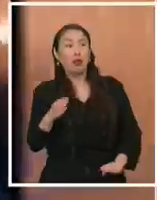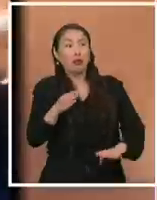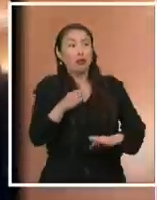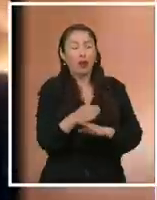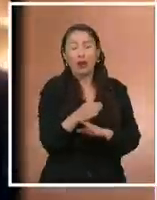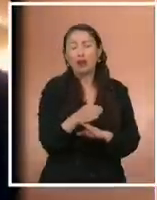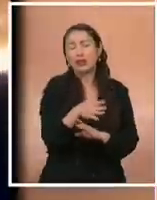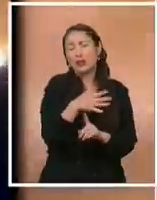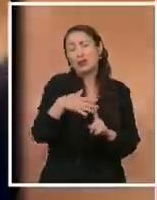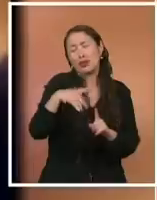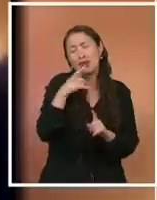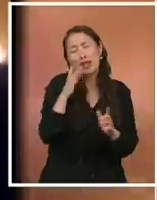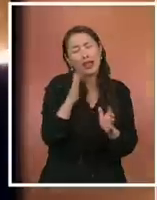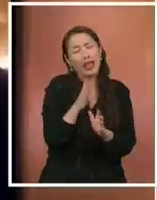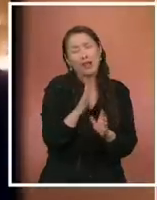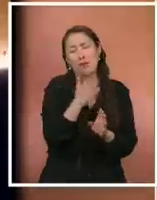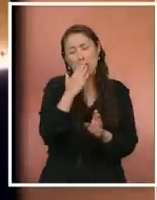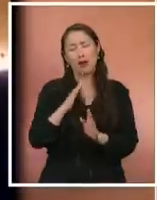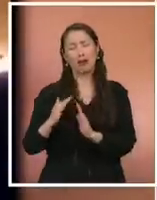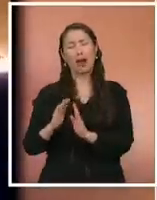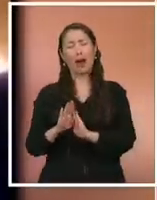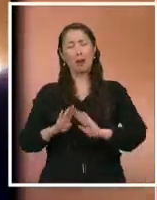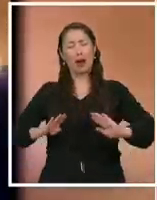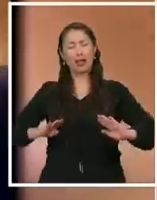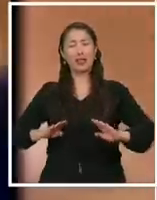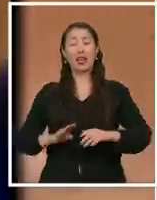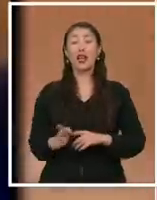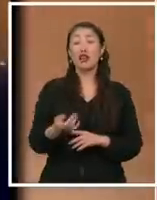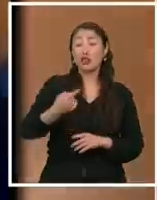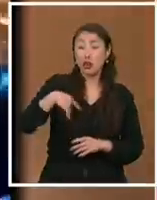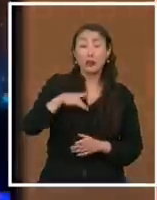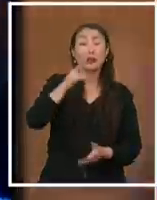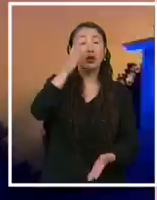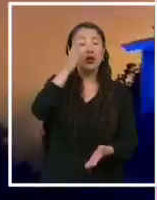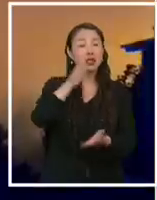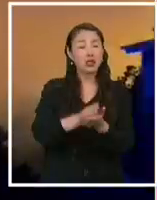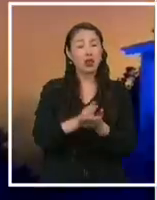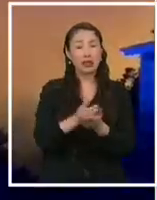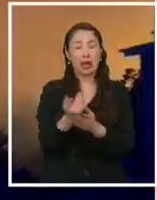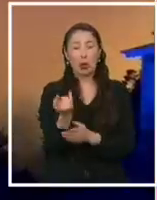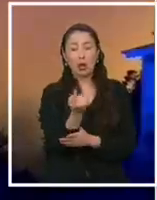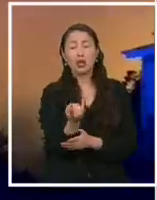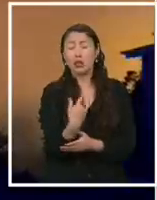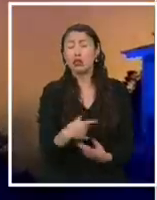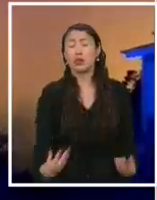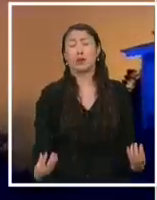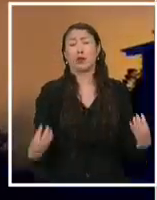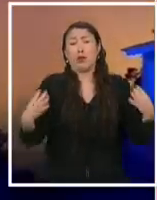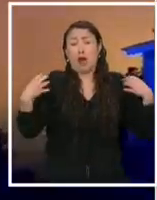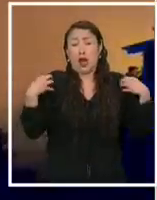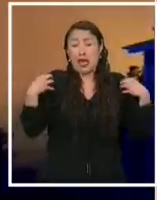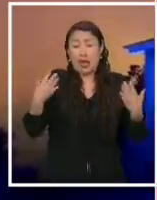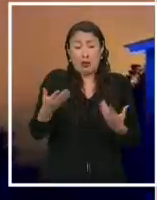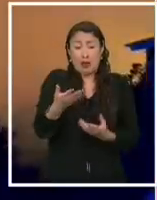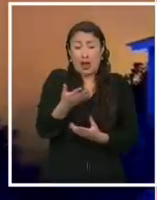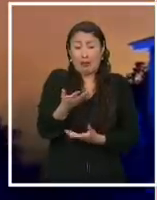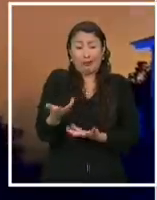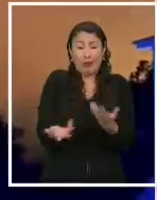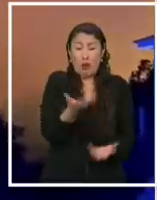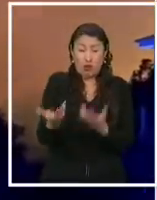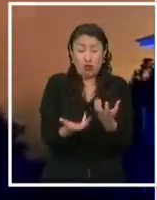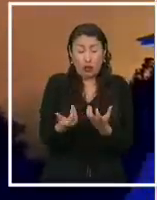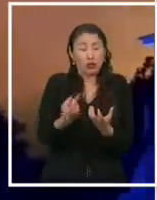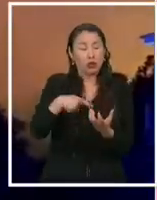día estamos tomando decisiones, haciéndonos cargo de esta emergencia, está en desarrollo y por tanto vamos a insistir a que